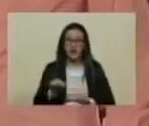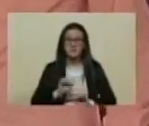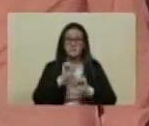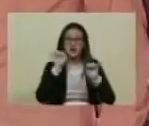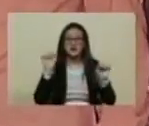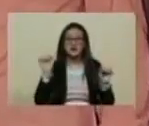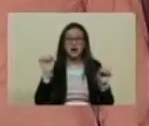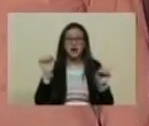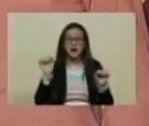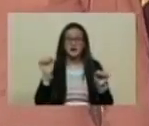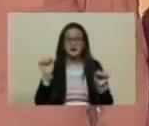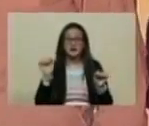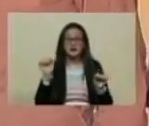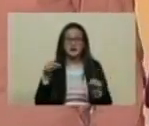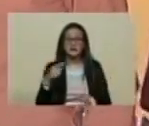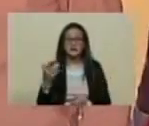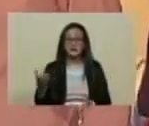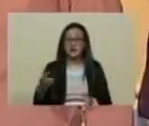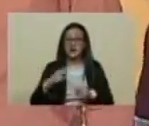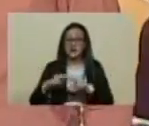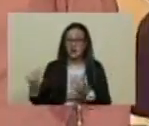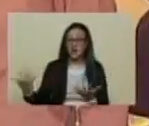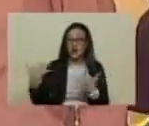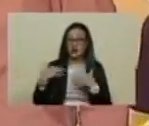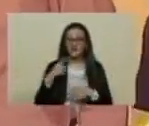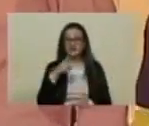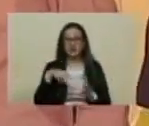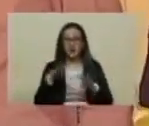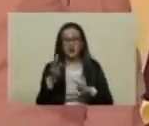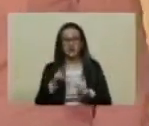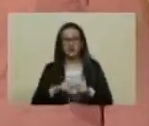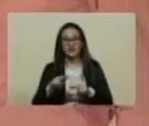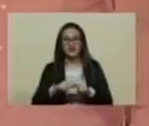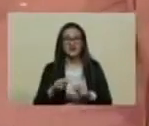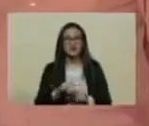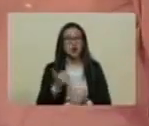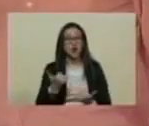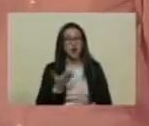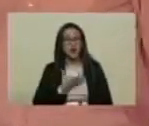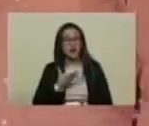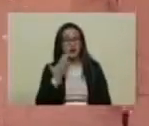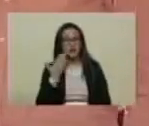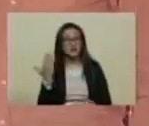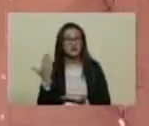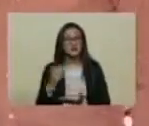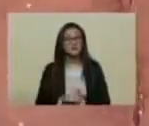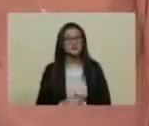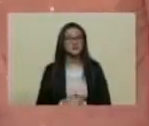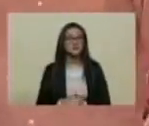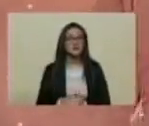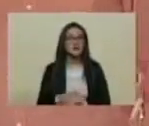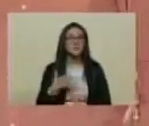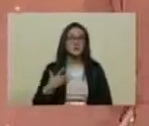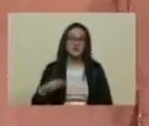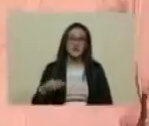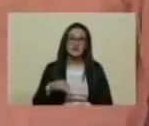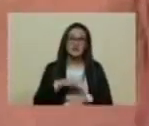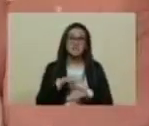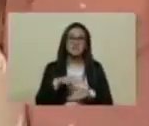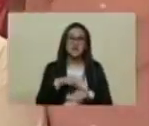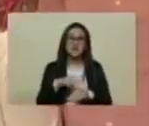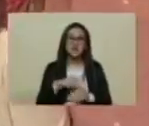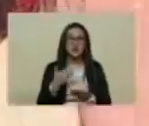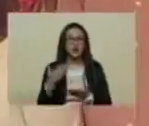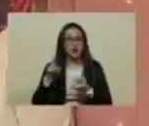en el recibimiento de estos 114 estudiantes. Alcalde. Estimado presidente, ministro, primera